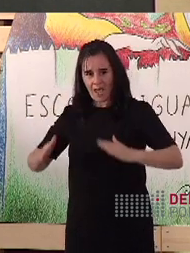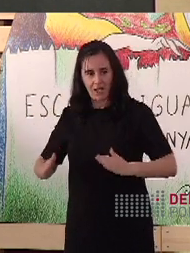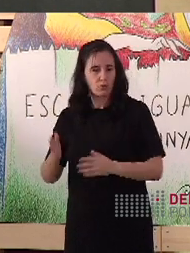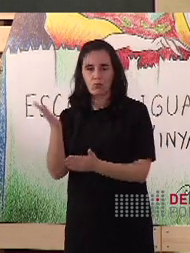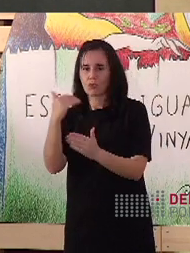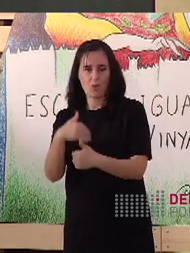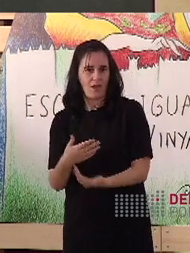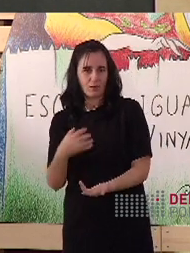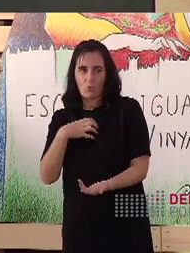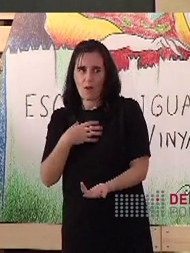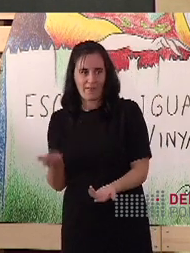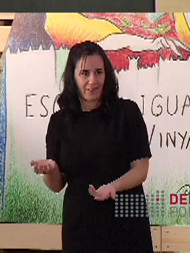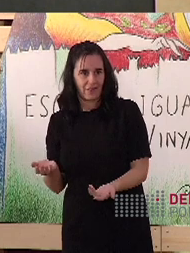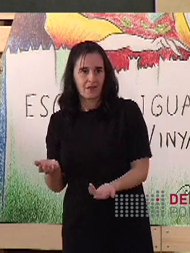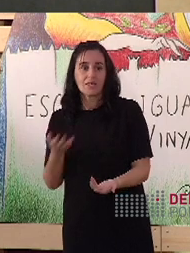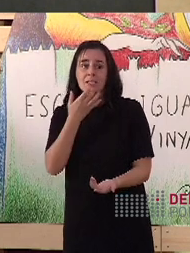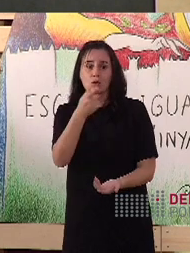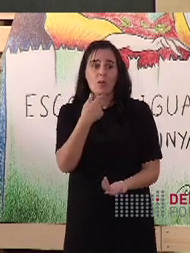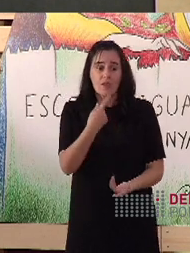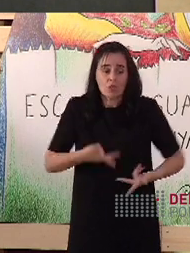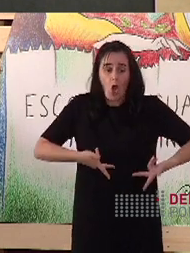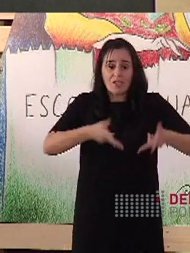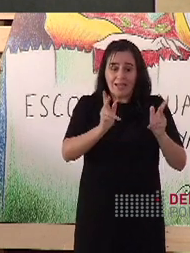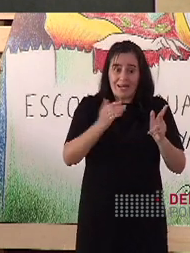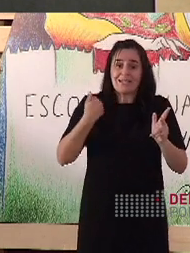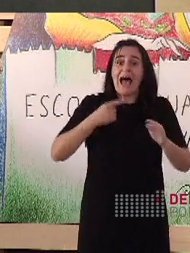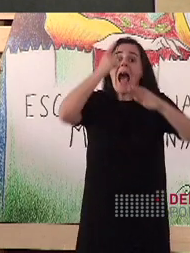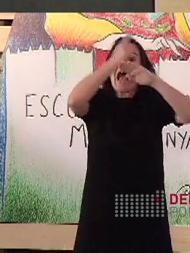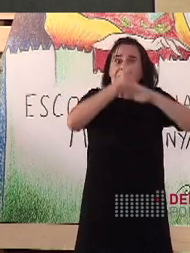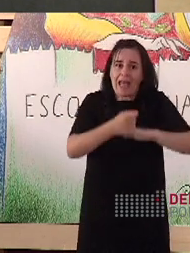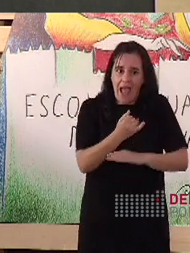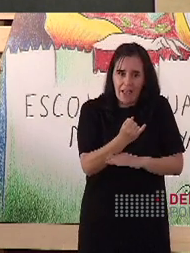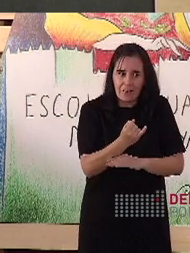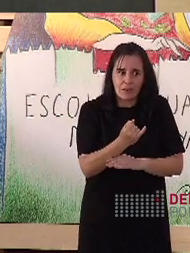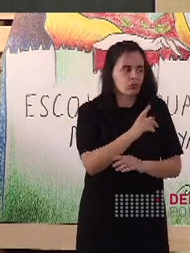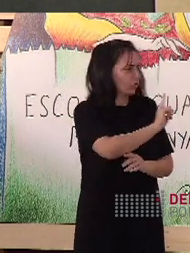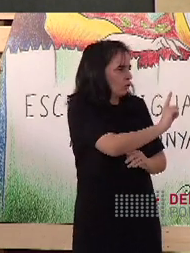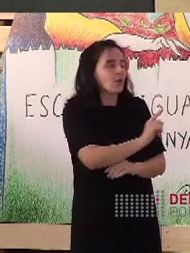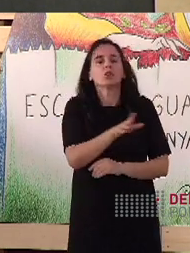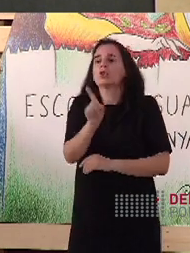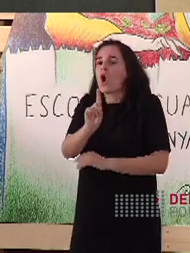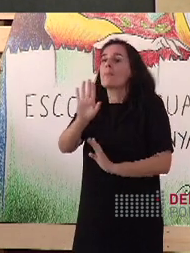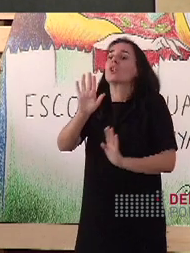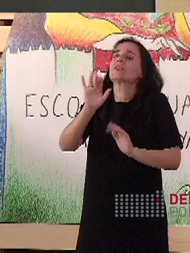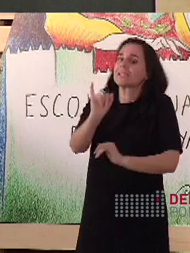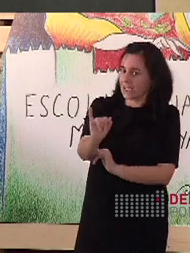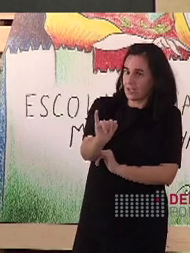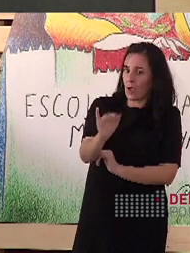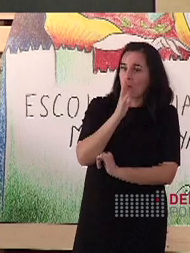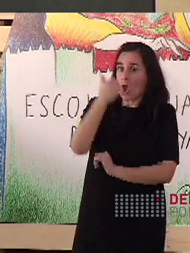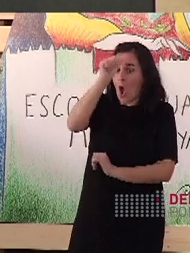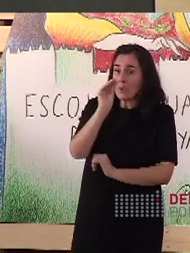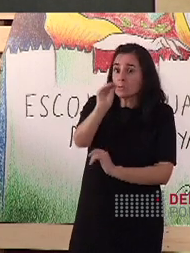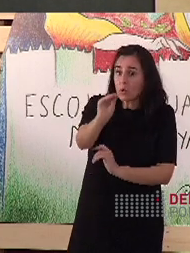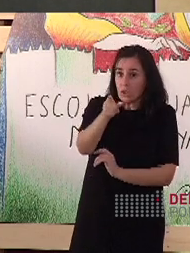hablando de consentir, ya estás estableciendo una jerarquía. Otra, no, pero sí, porque a los hombres no se les pregunta si